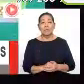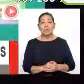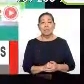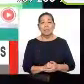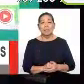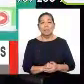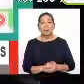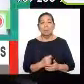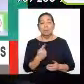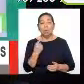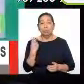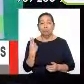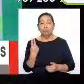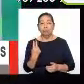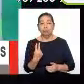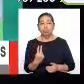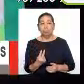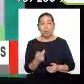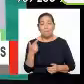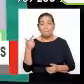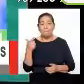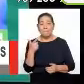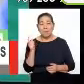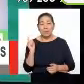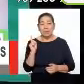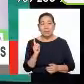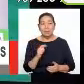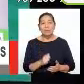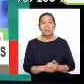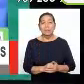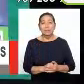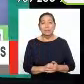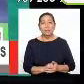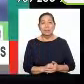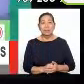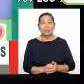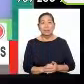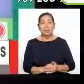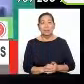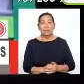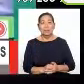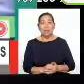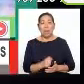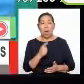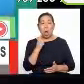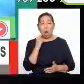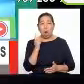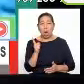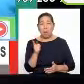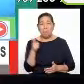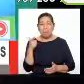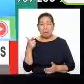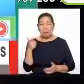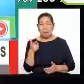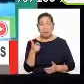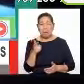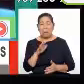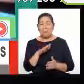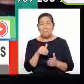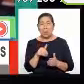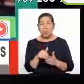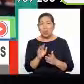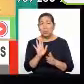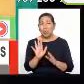brazos, cuando una ráfaga de disparos llegó directamente hacia ellos. Los sicarios fueron dispuestos a matar a toda